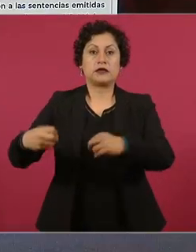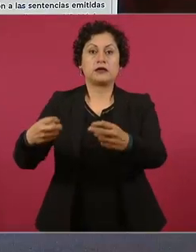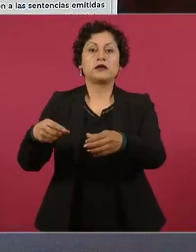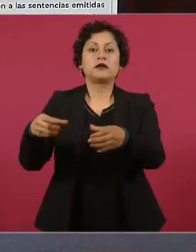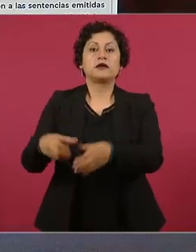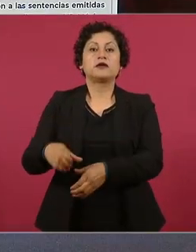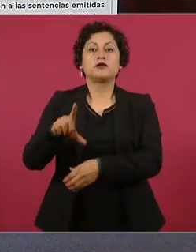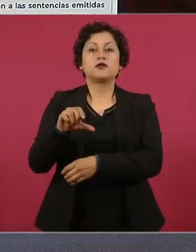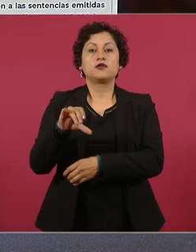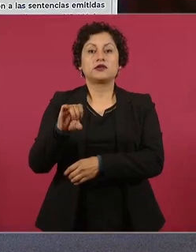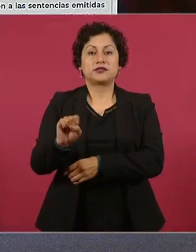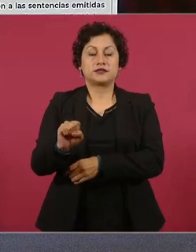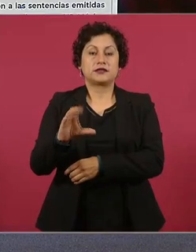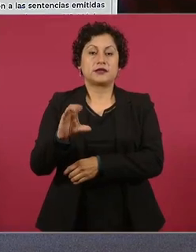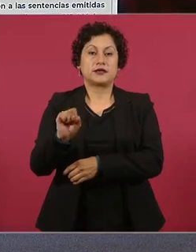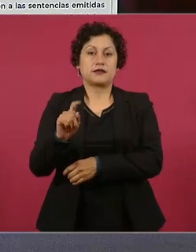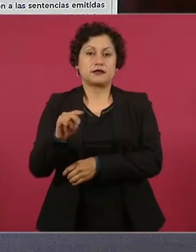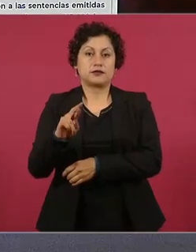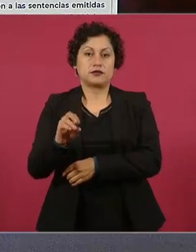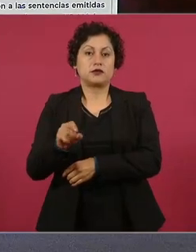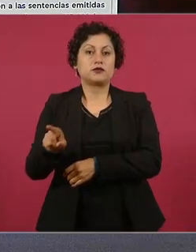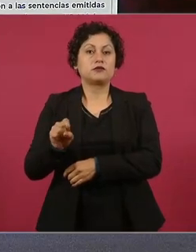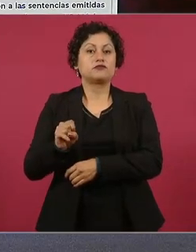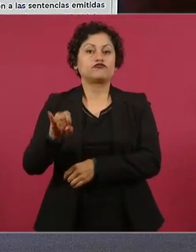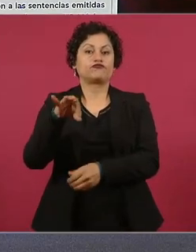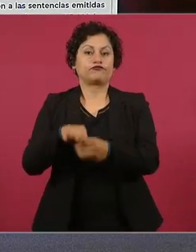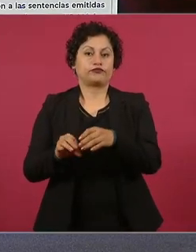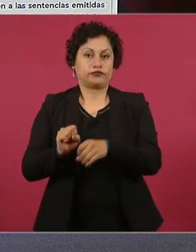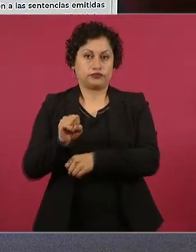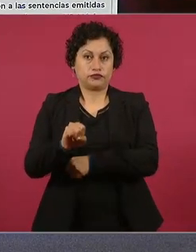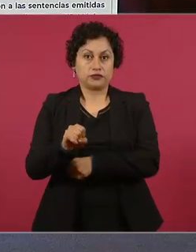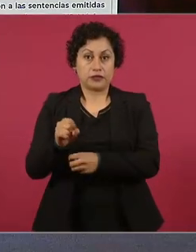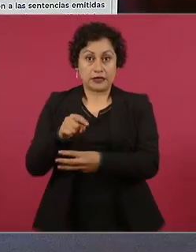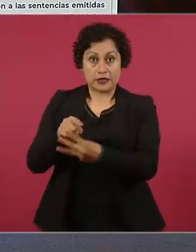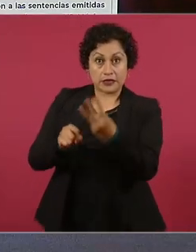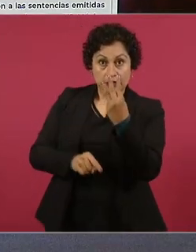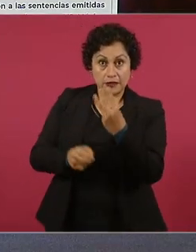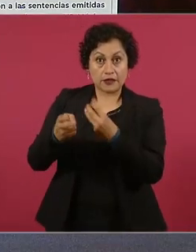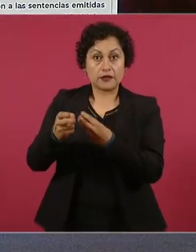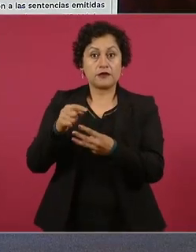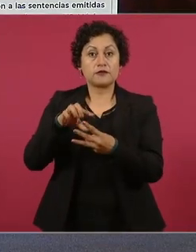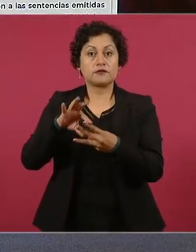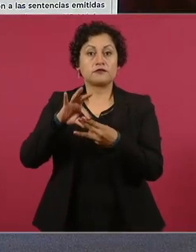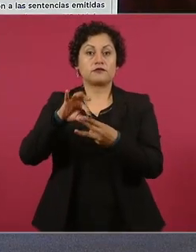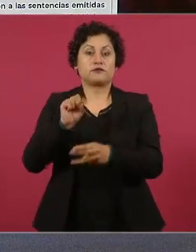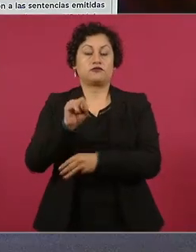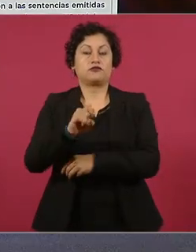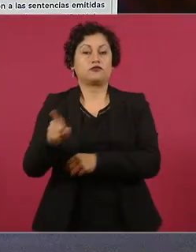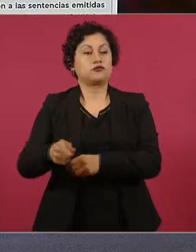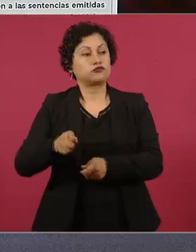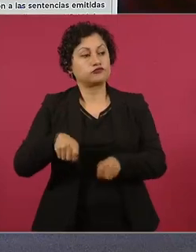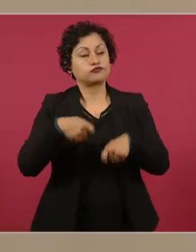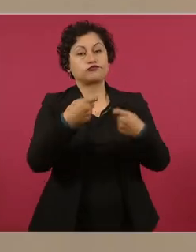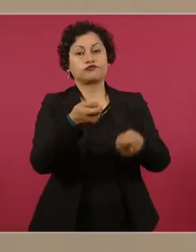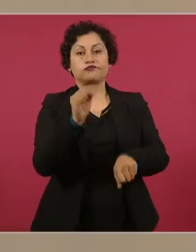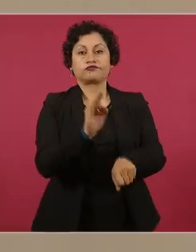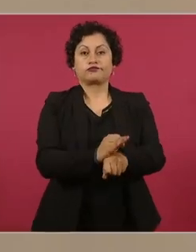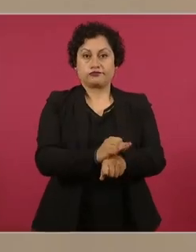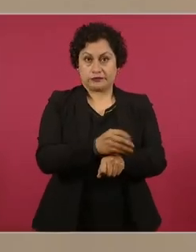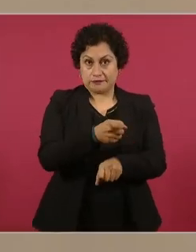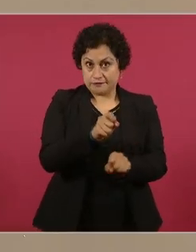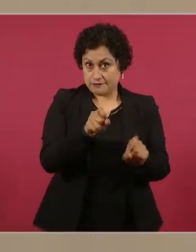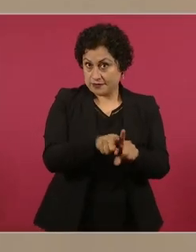Castro Velázquez, que votó a favor. Le otorgó un amparo a José Luis N. para que el juez tercero